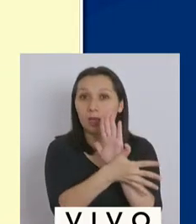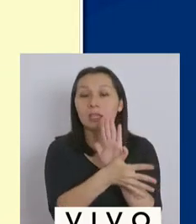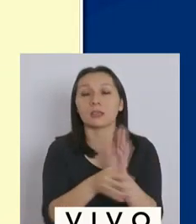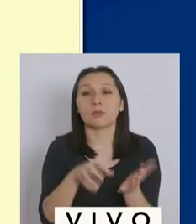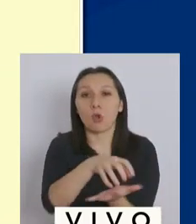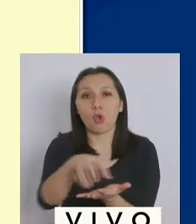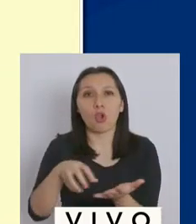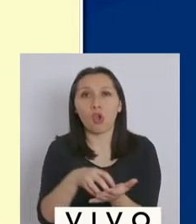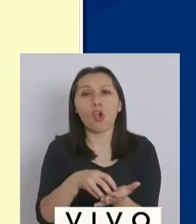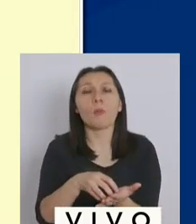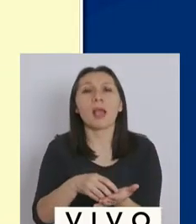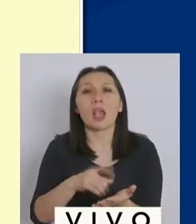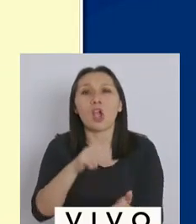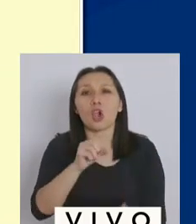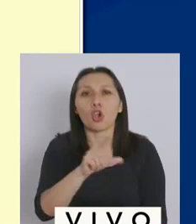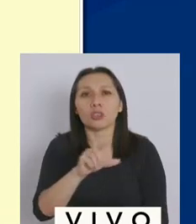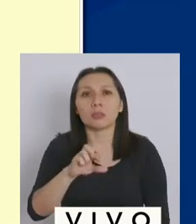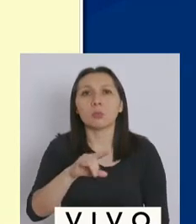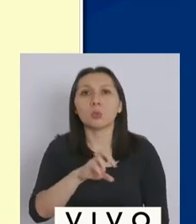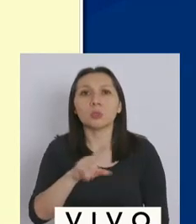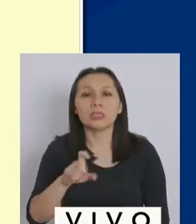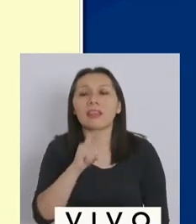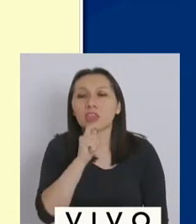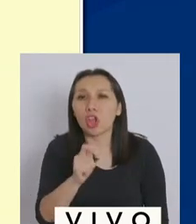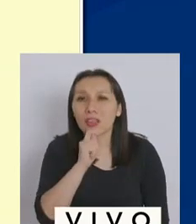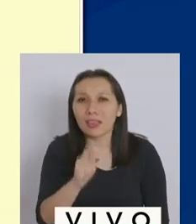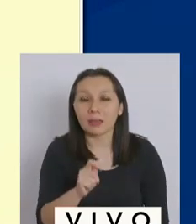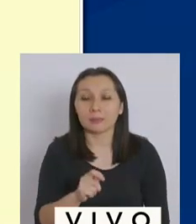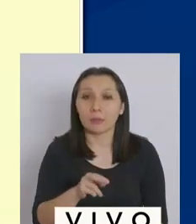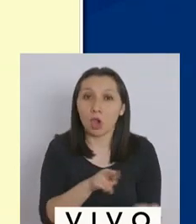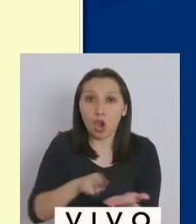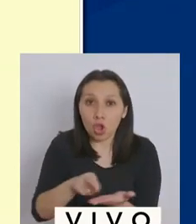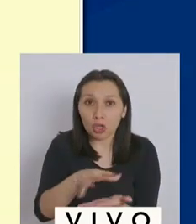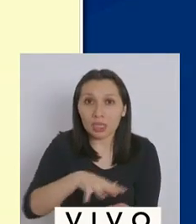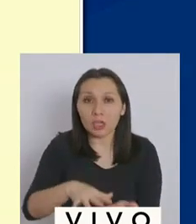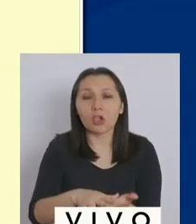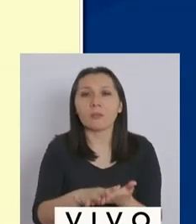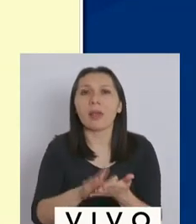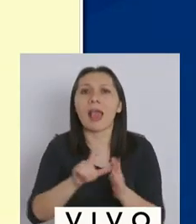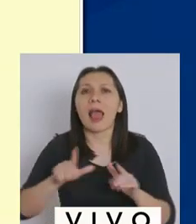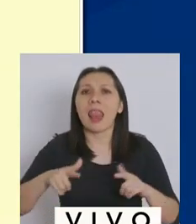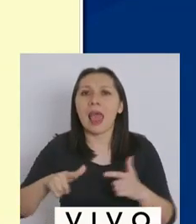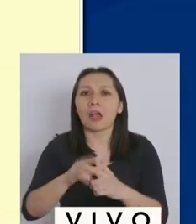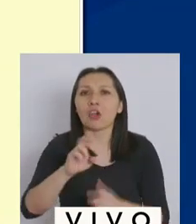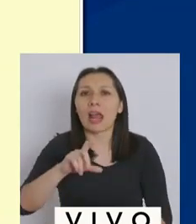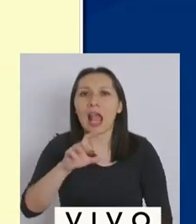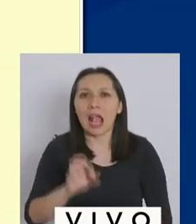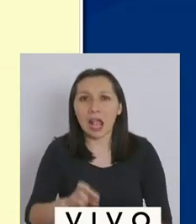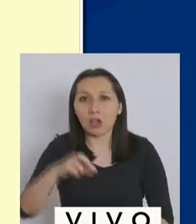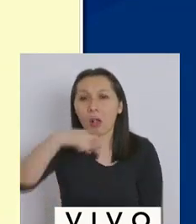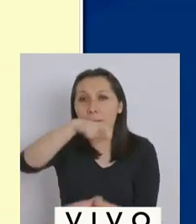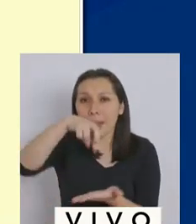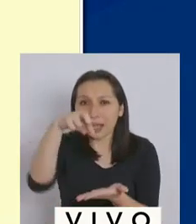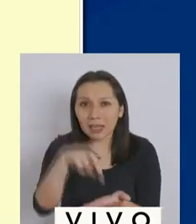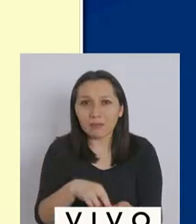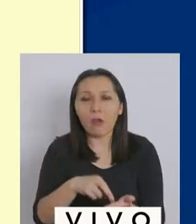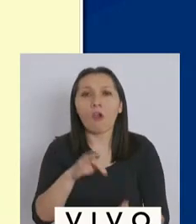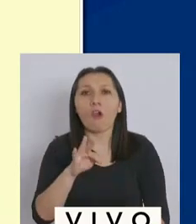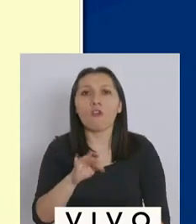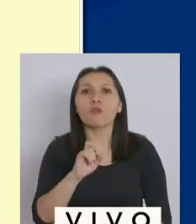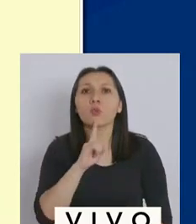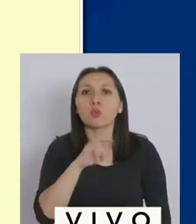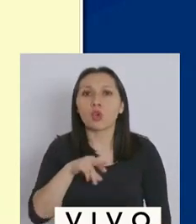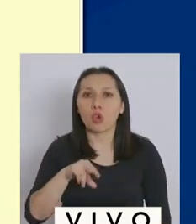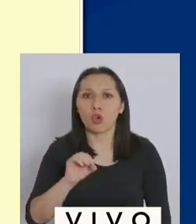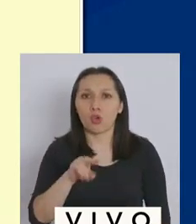comunas de Collipulli y Tolten. En Los Ríos, la comuna de Lago Ranco, Panguipulli y Futrono. En